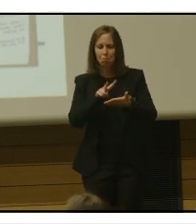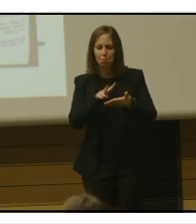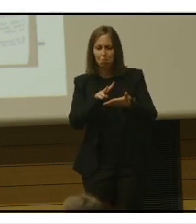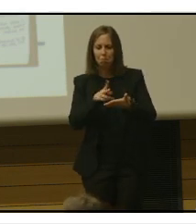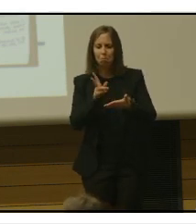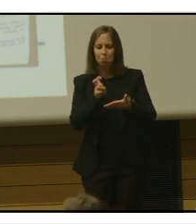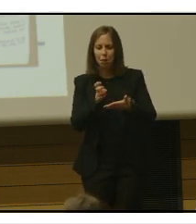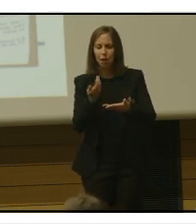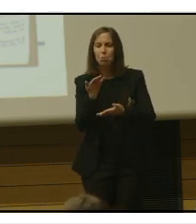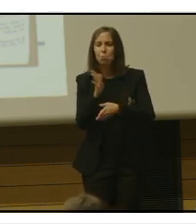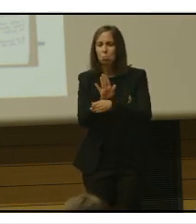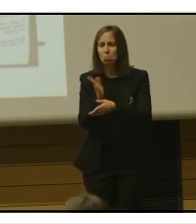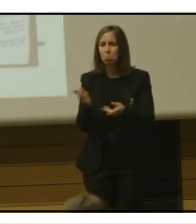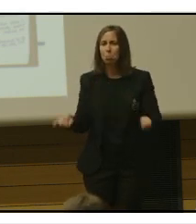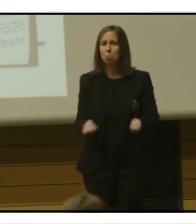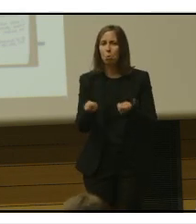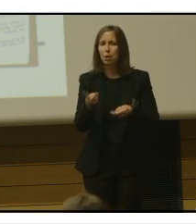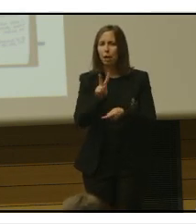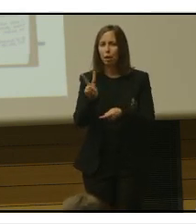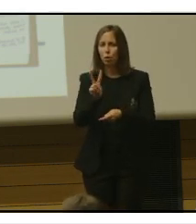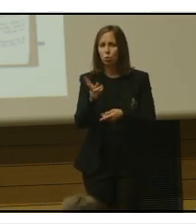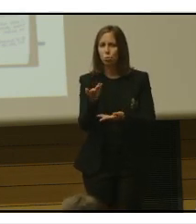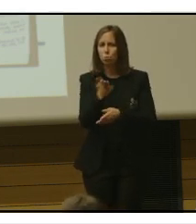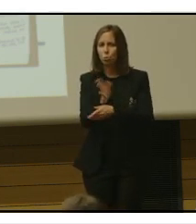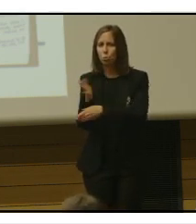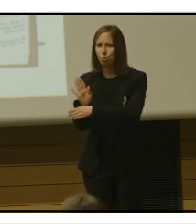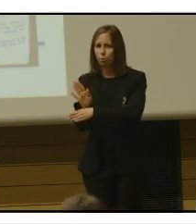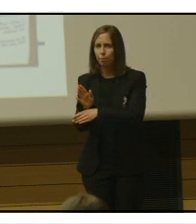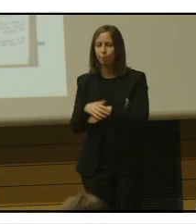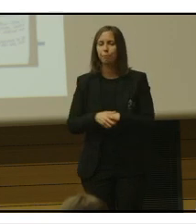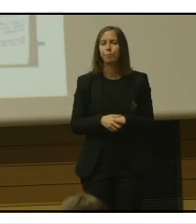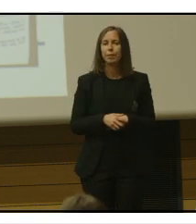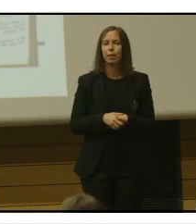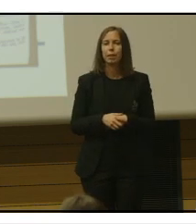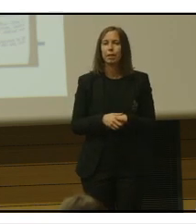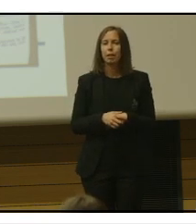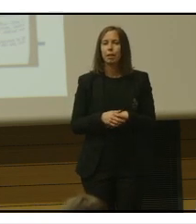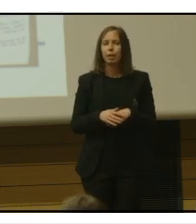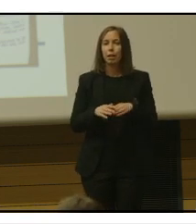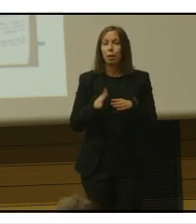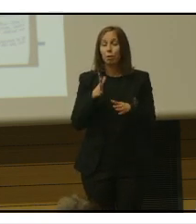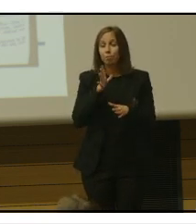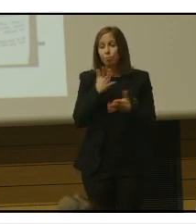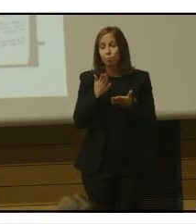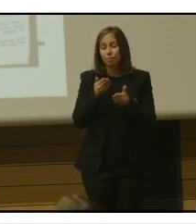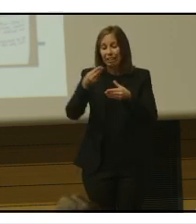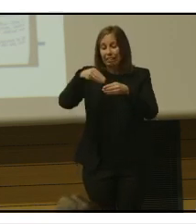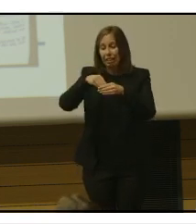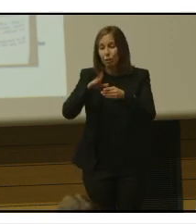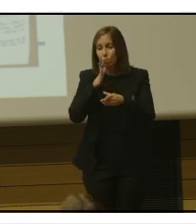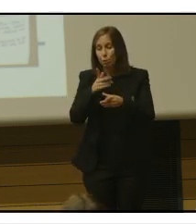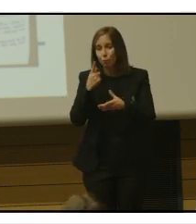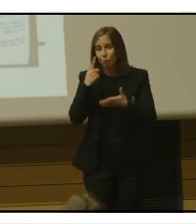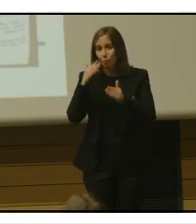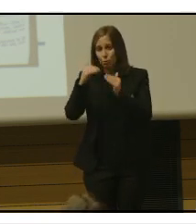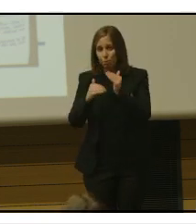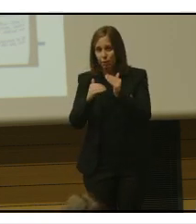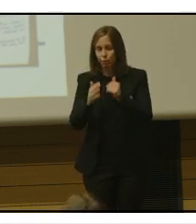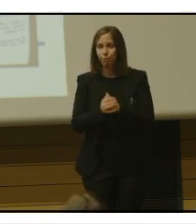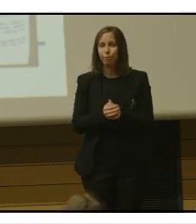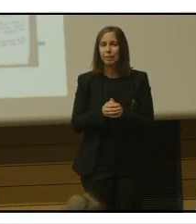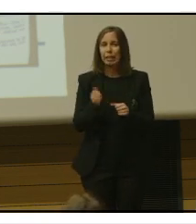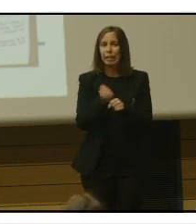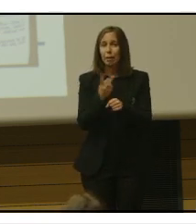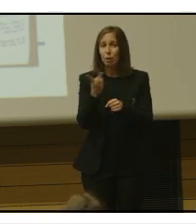estos trabajos. Evidentemente, aunque el otro llegó antes, va en páginas posteriores porque no era una persona de tanto renombre. Cualquiera de los 2